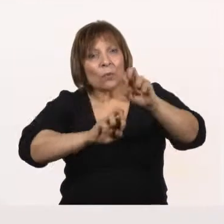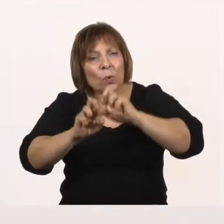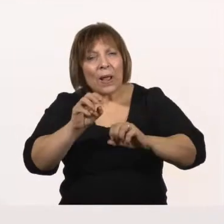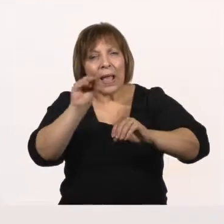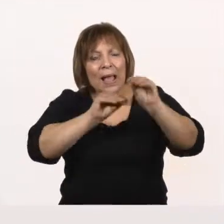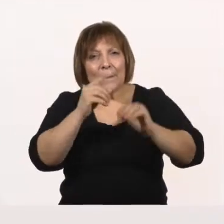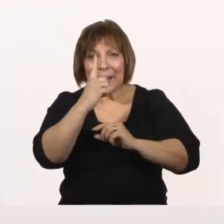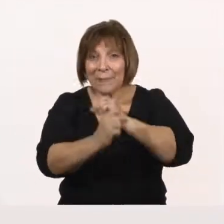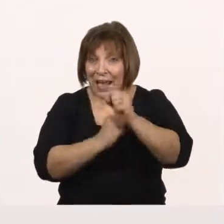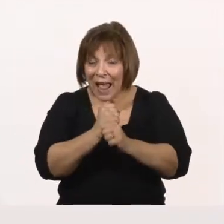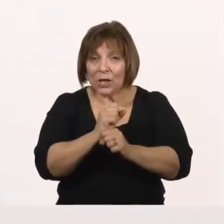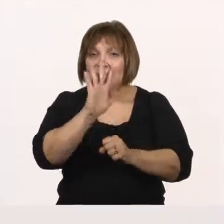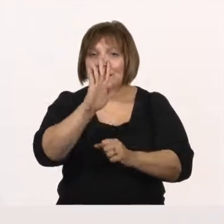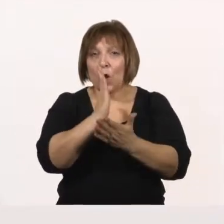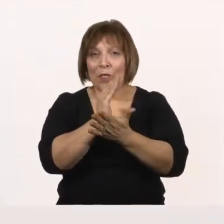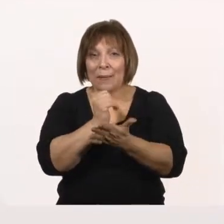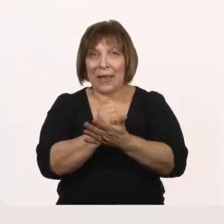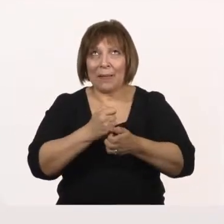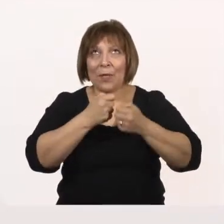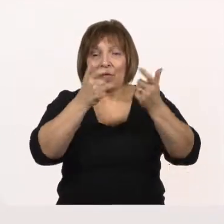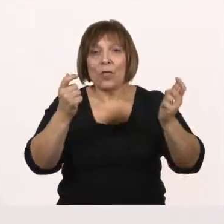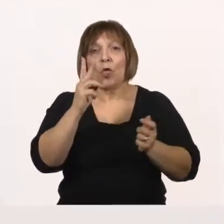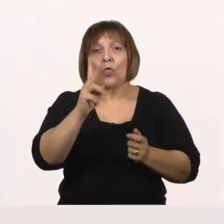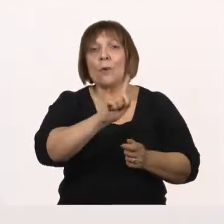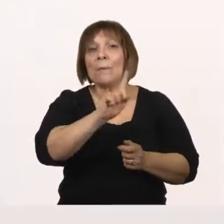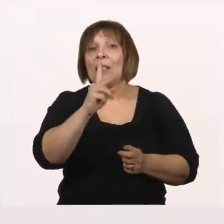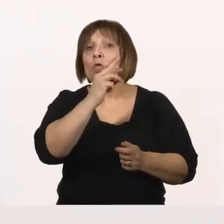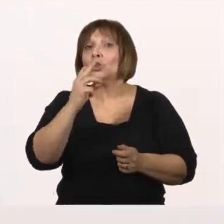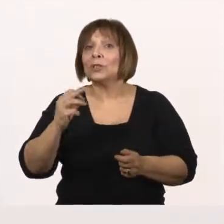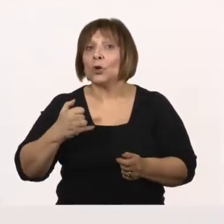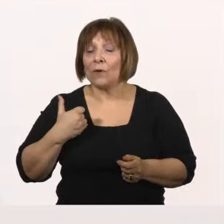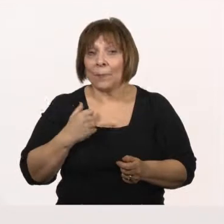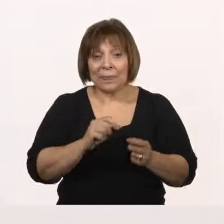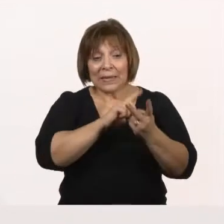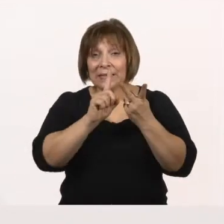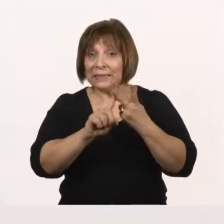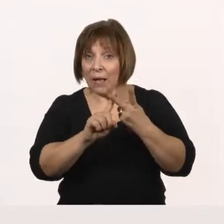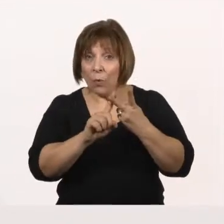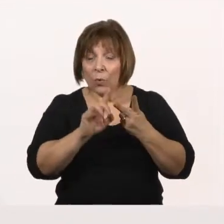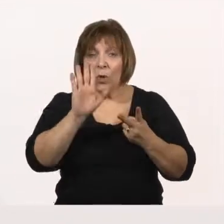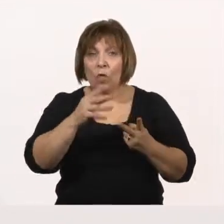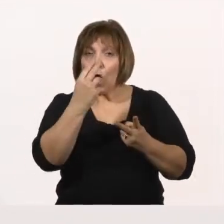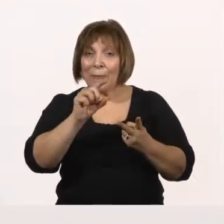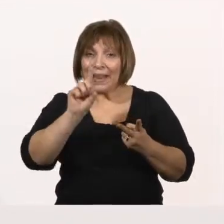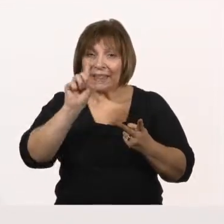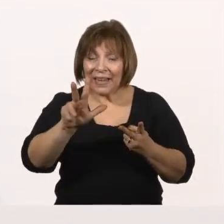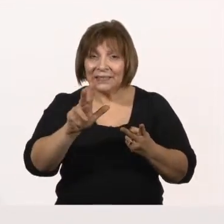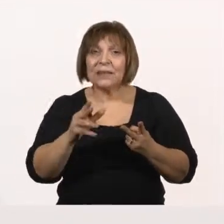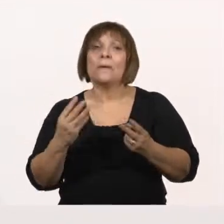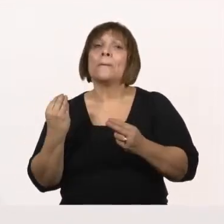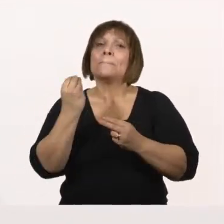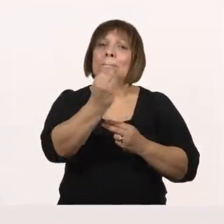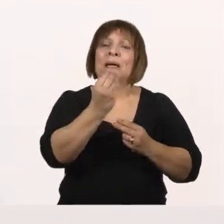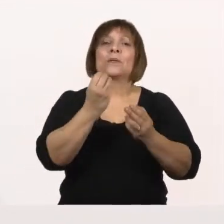de implementación abarcó 5 departamentos, beneficiando a 2.200 jóvenes. En el segundo año, en el año 2013,